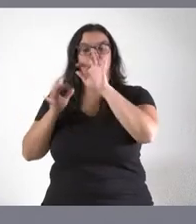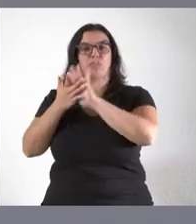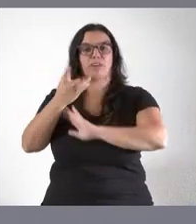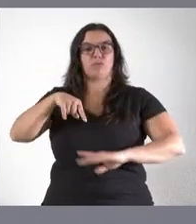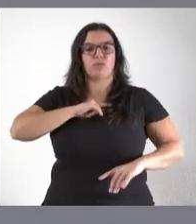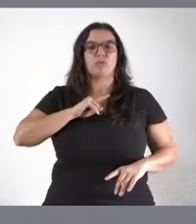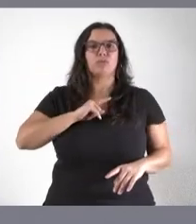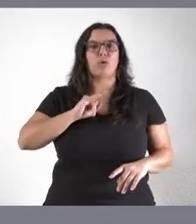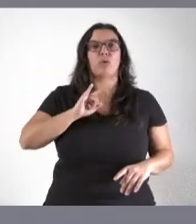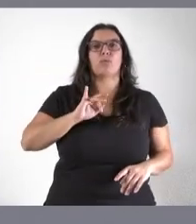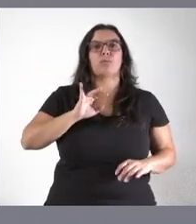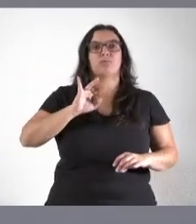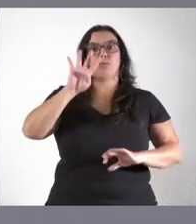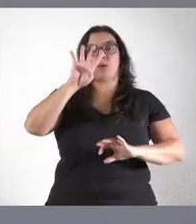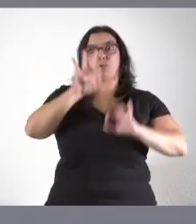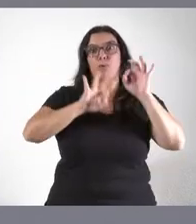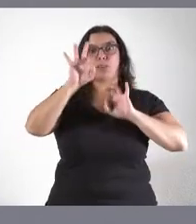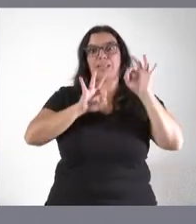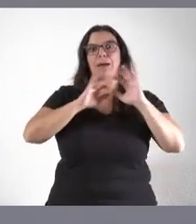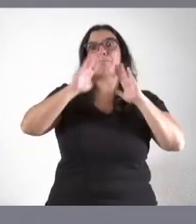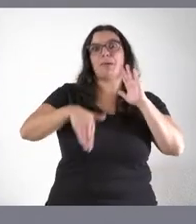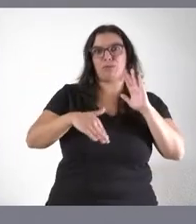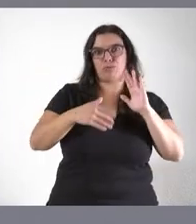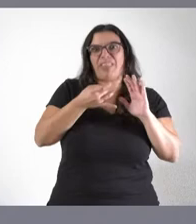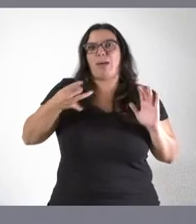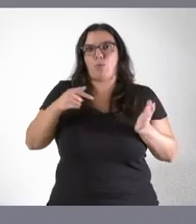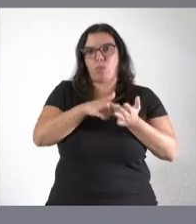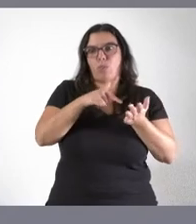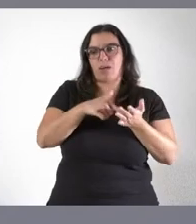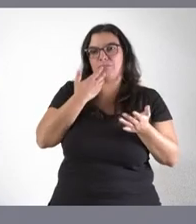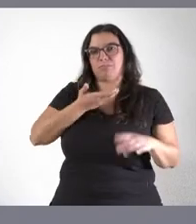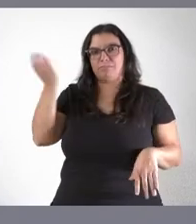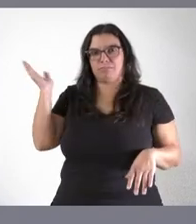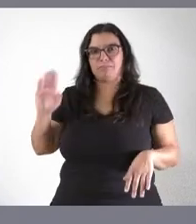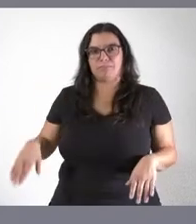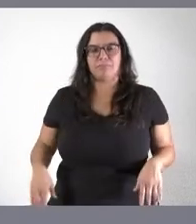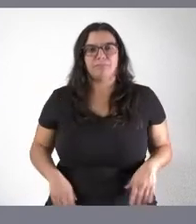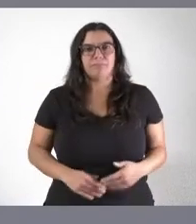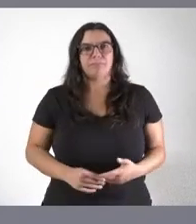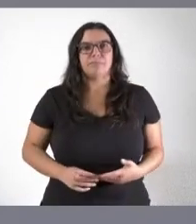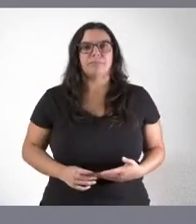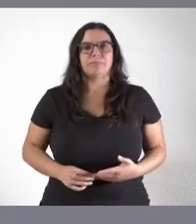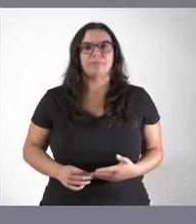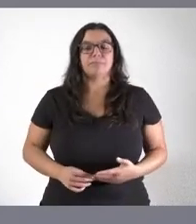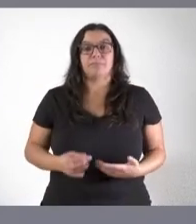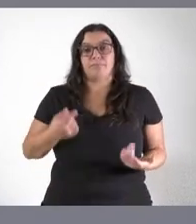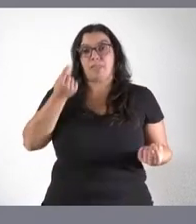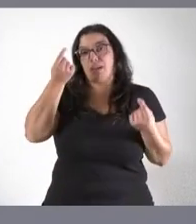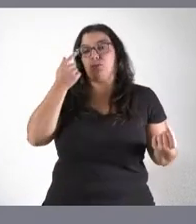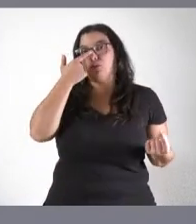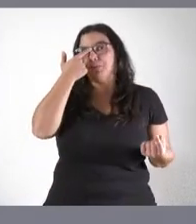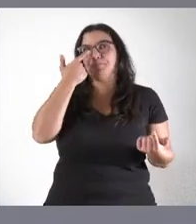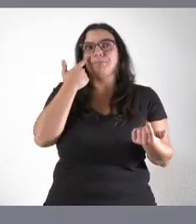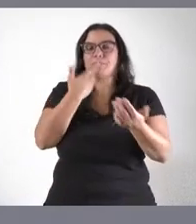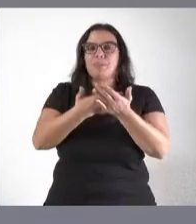Castilla y león tiene 4 puntos menos de dudas sobre pib que el conjunto de las comunidades autónomas una cifra que demuestra